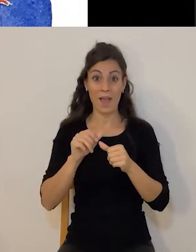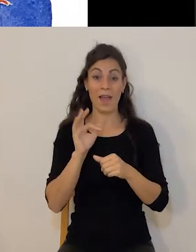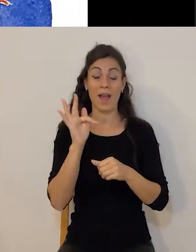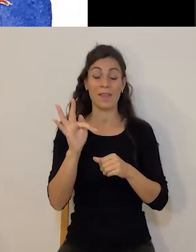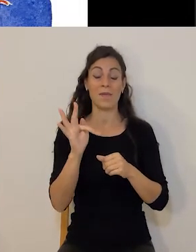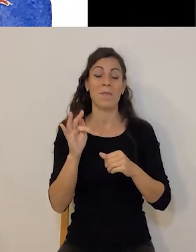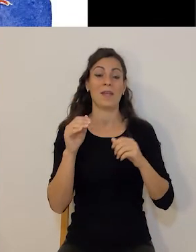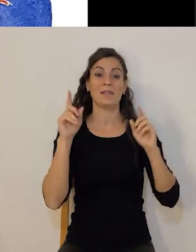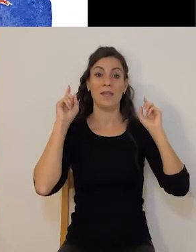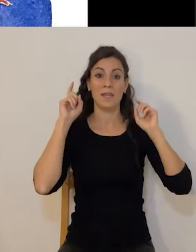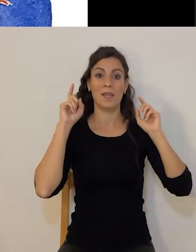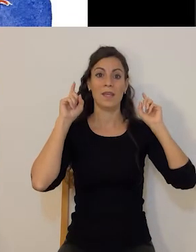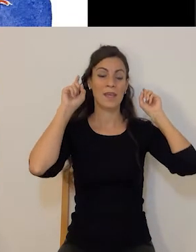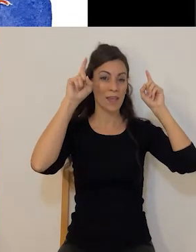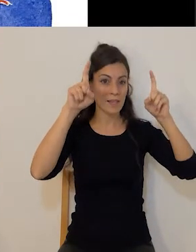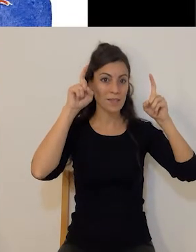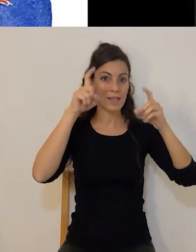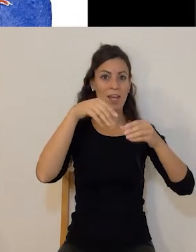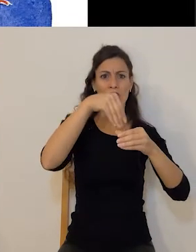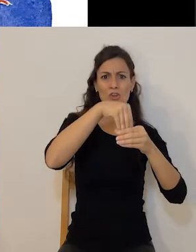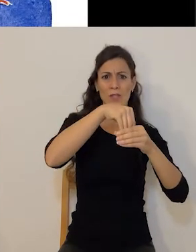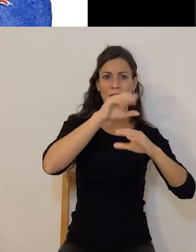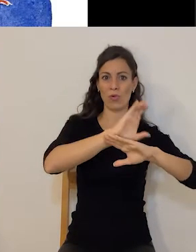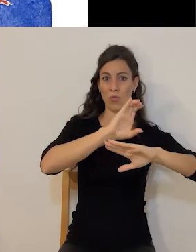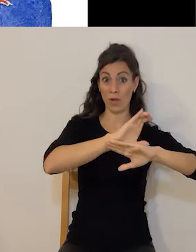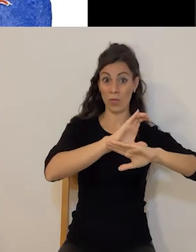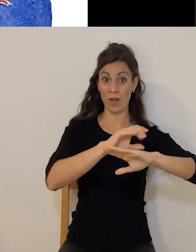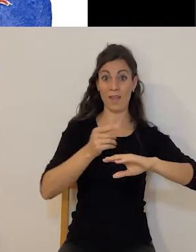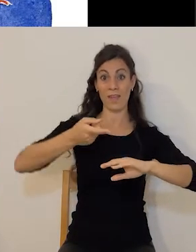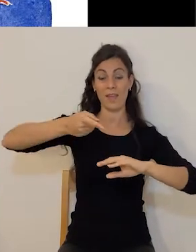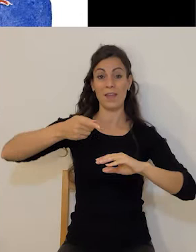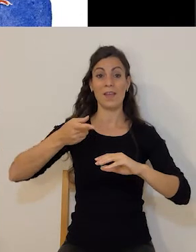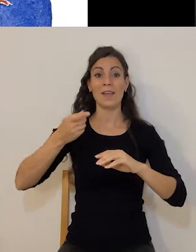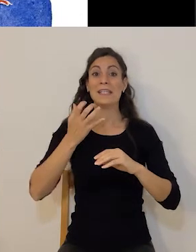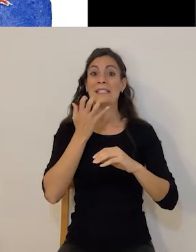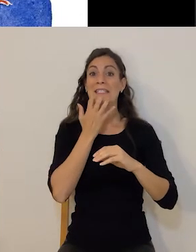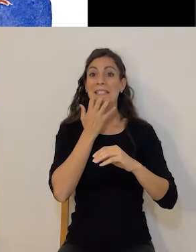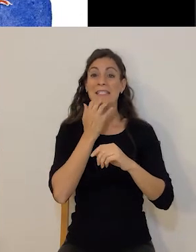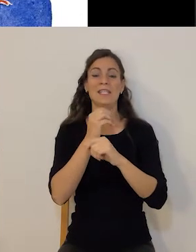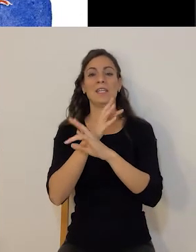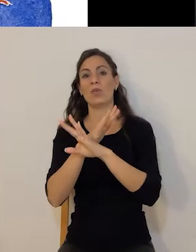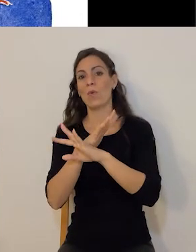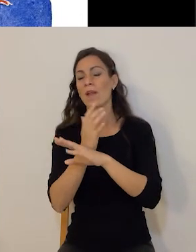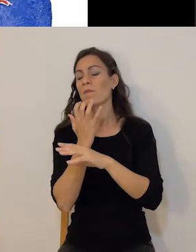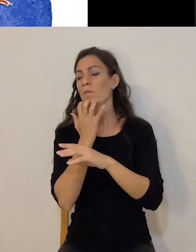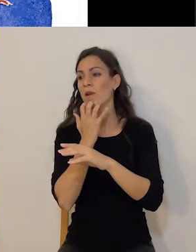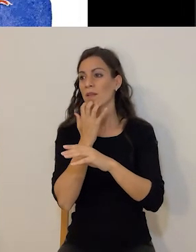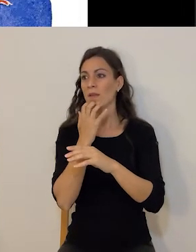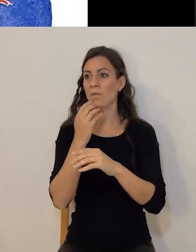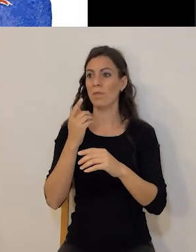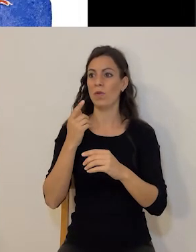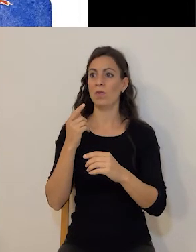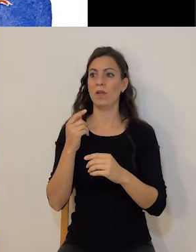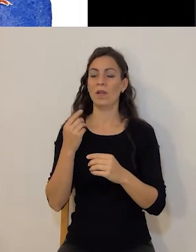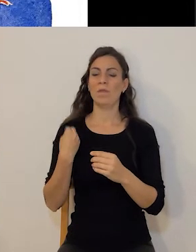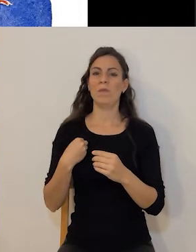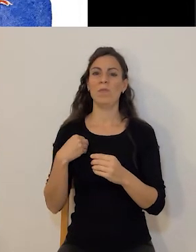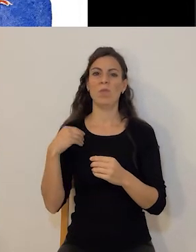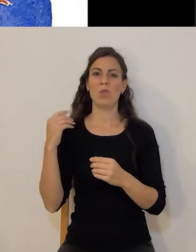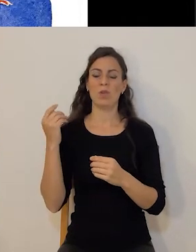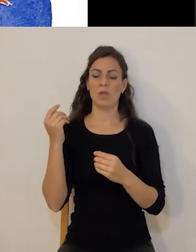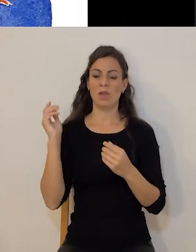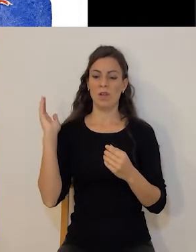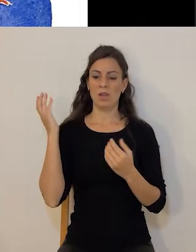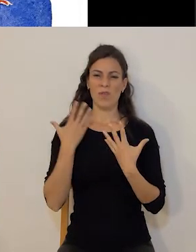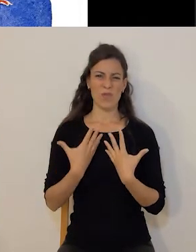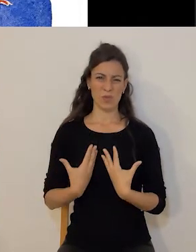contenidos curriculares, realmente cuando juegan hay tolerancia a la frustración, se gestiona esa tolerancia a la